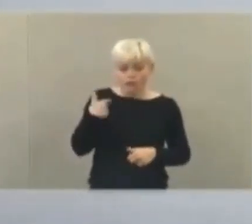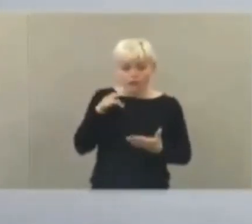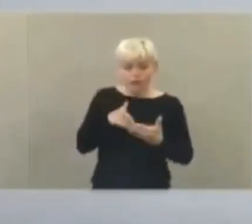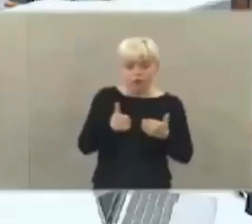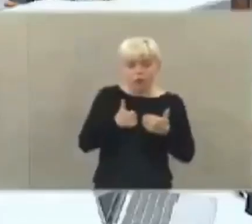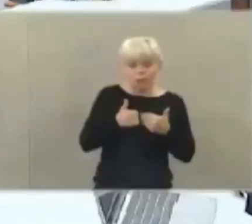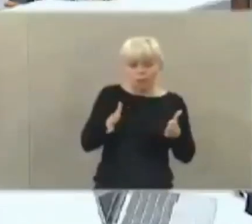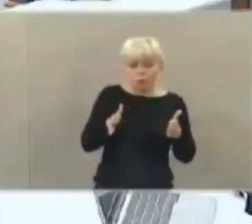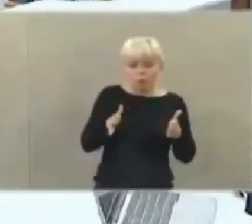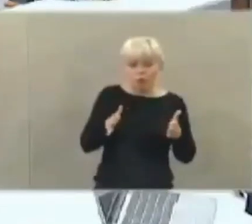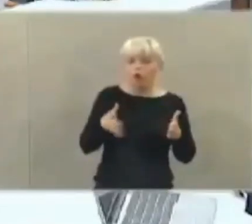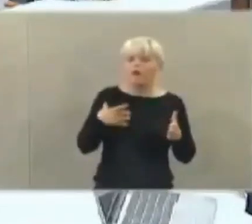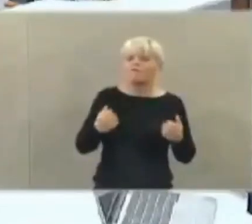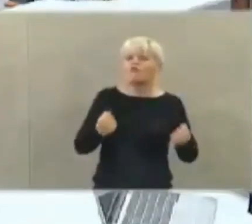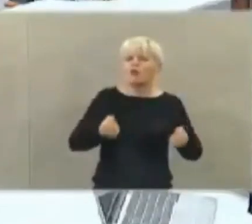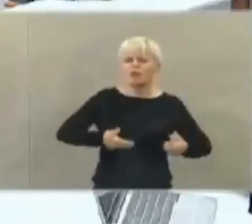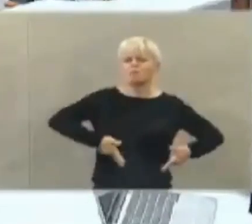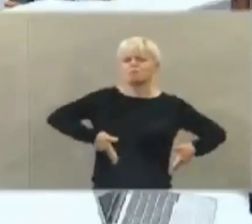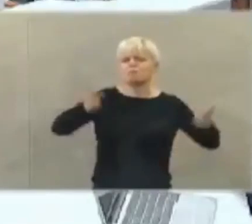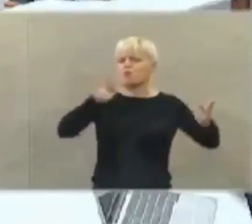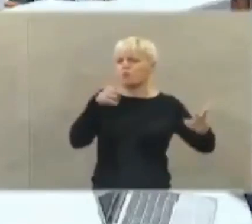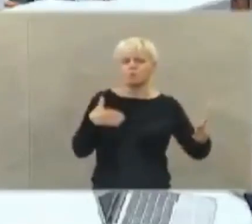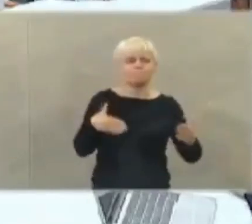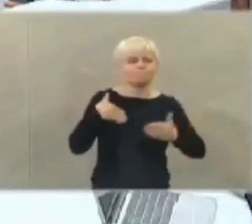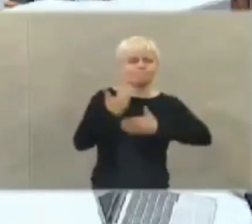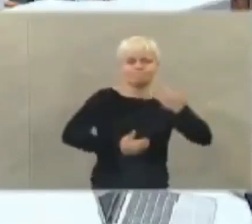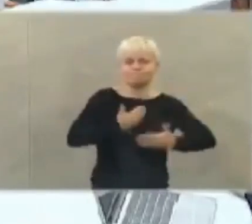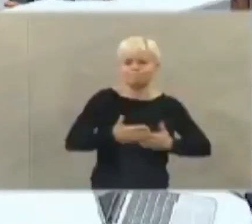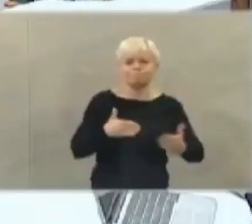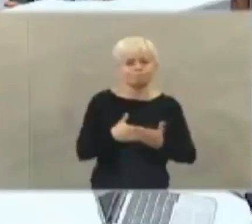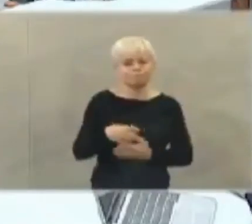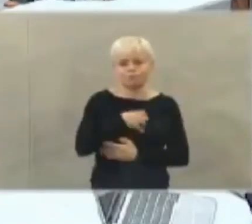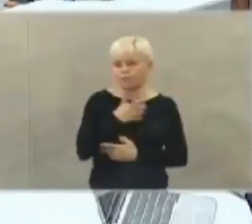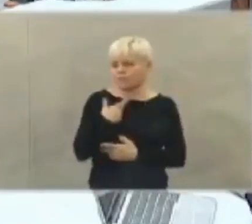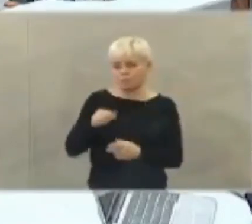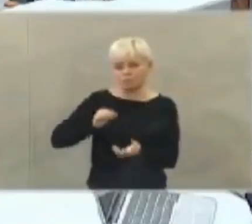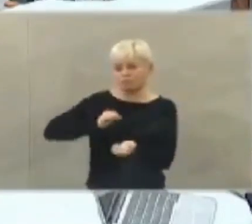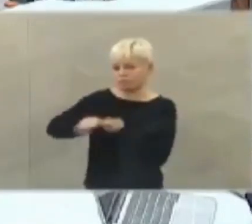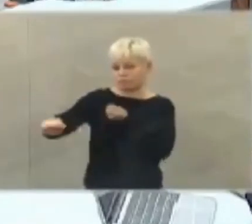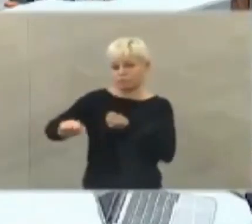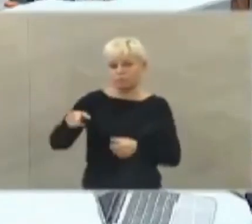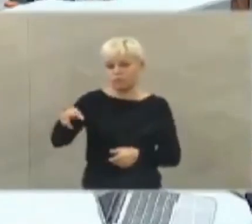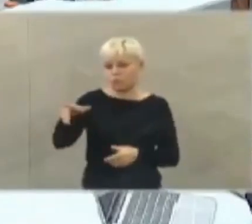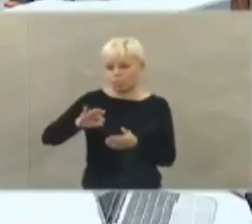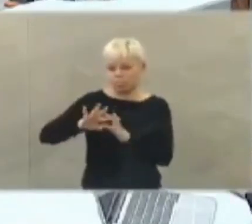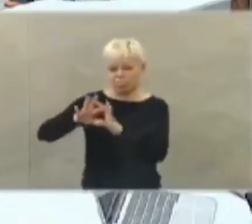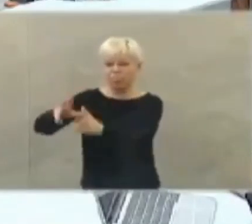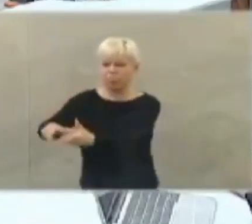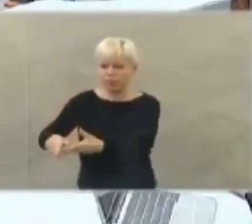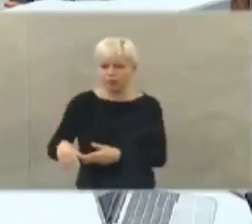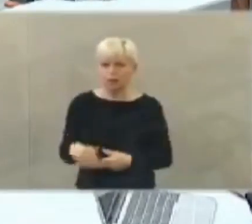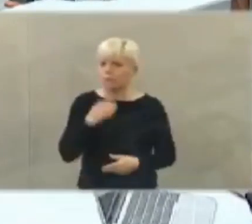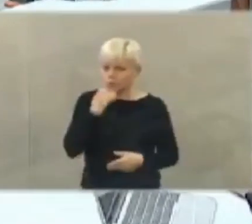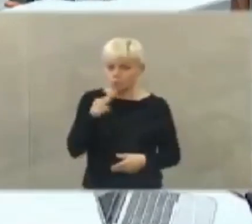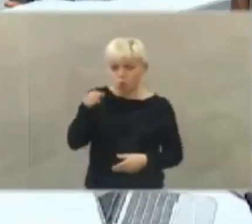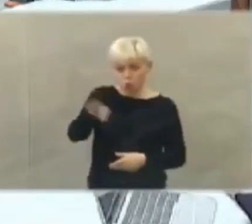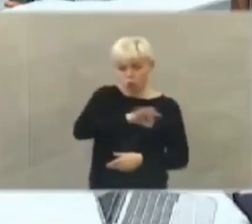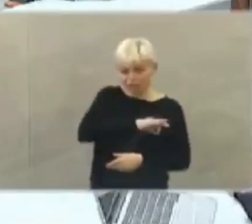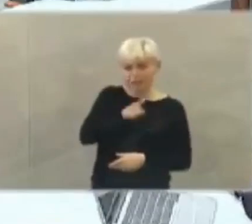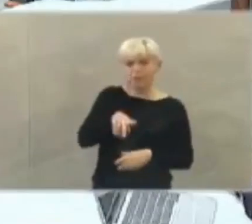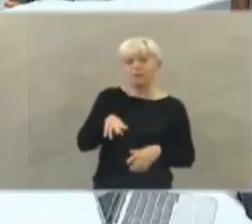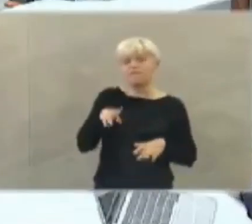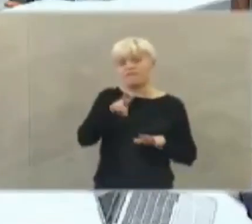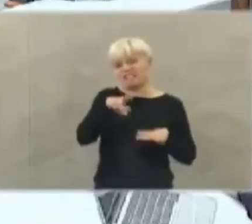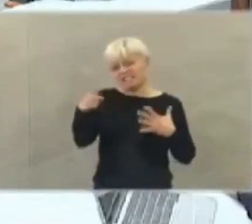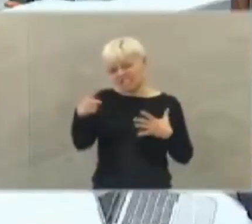compuerta y se ha liberado una fuerza que es imparable y que le llevará por delante, más pronto que tarde, a usted y a los 26